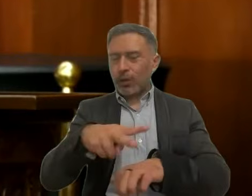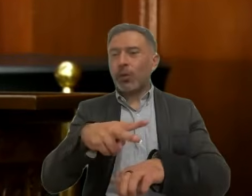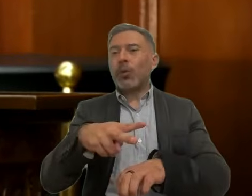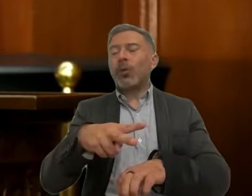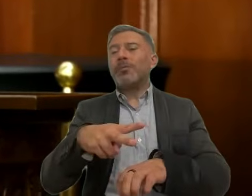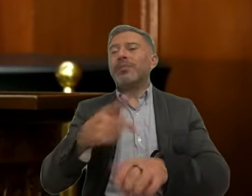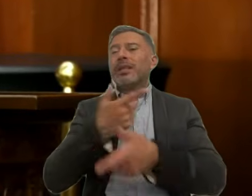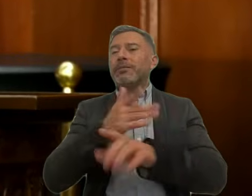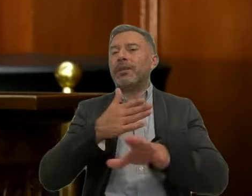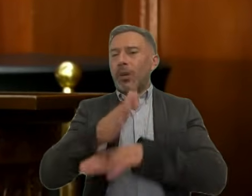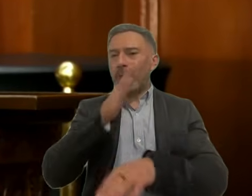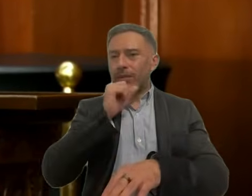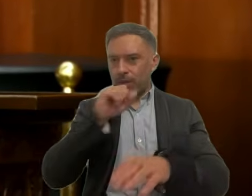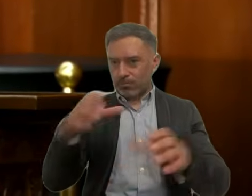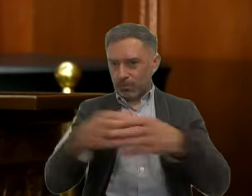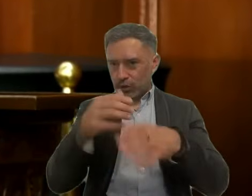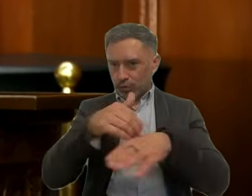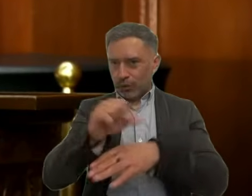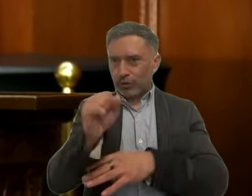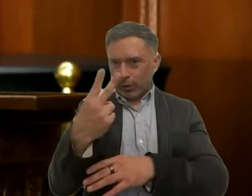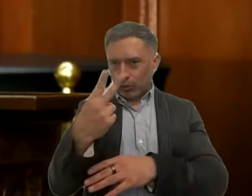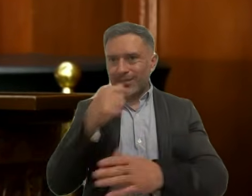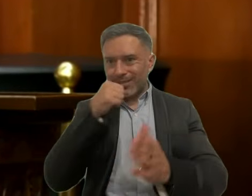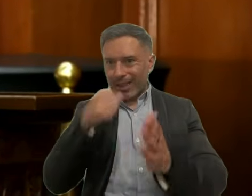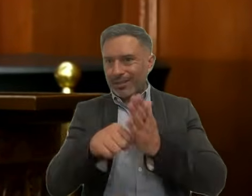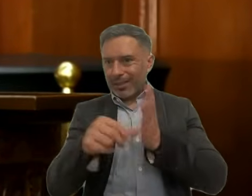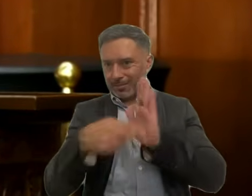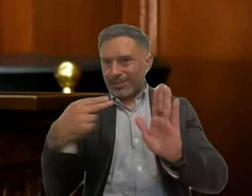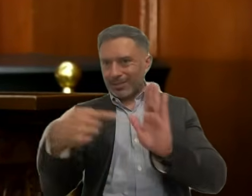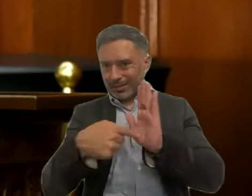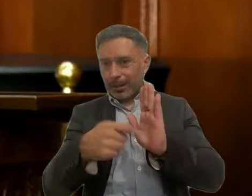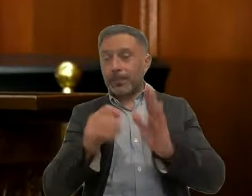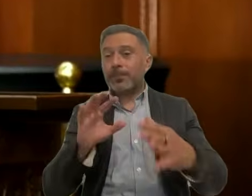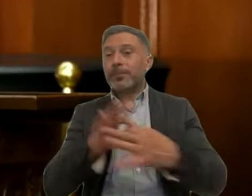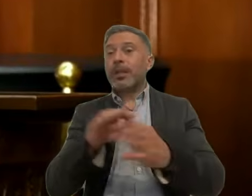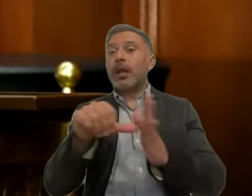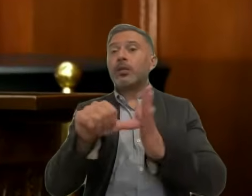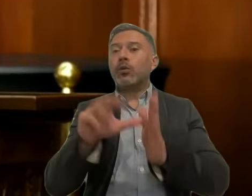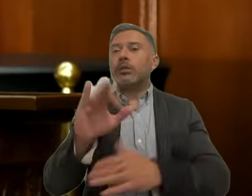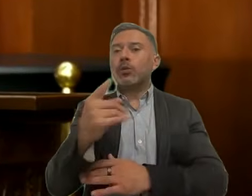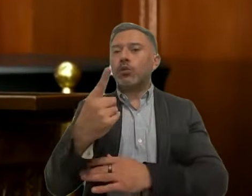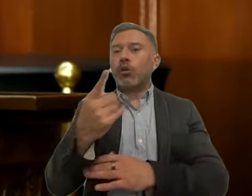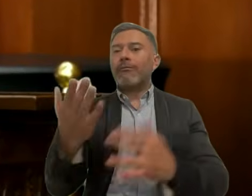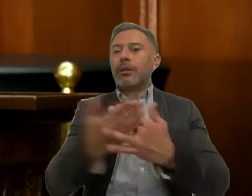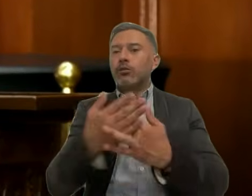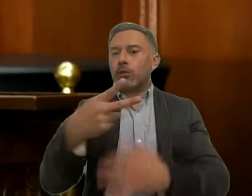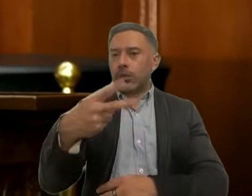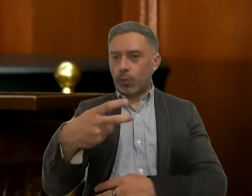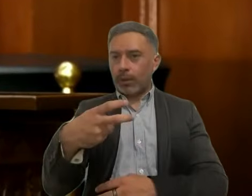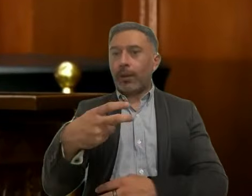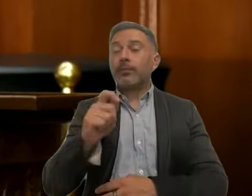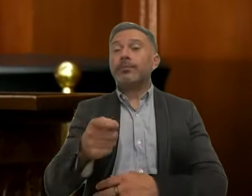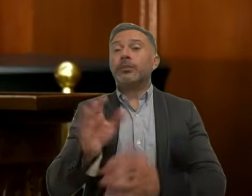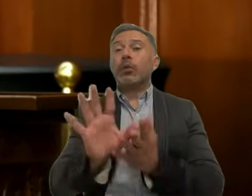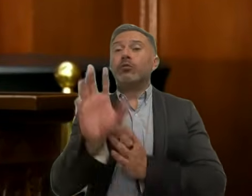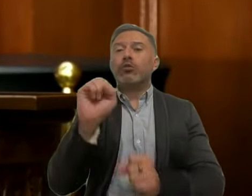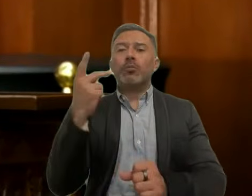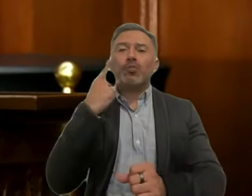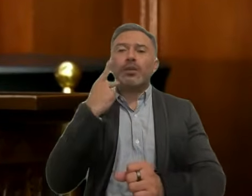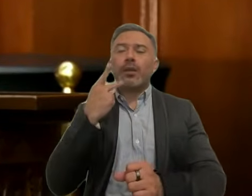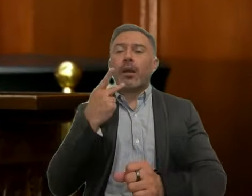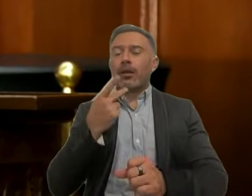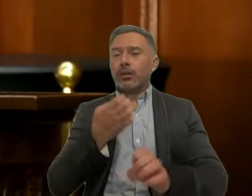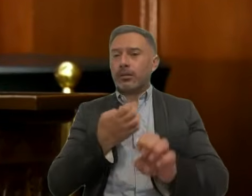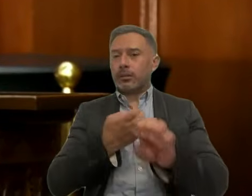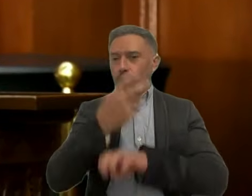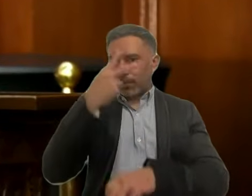de México, presente. Con sustento en los artículos 51, fracción segunda, de la Constitución Política del Estado Libre y